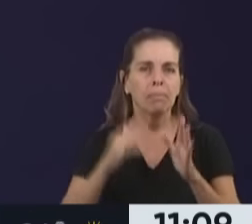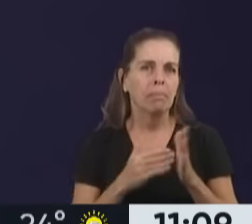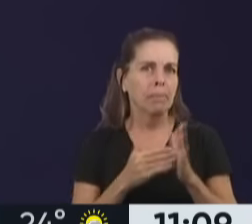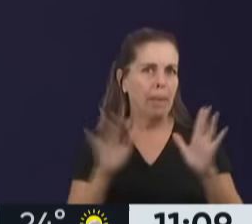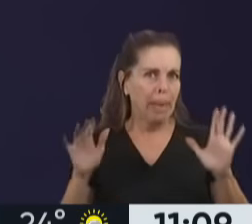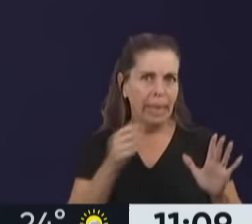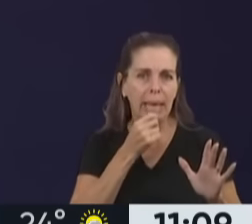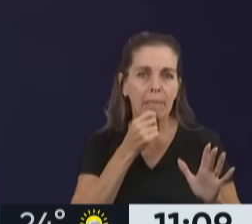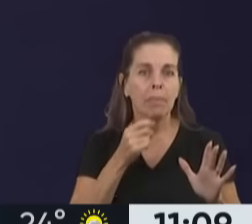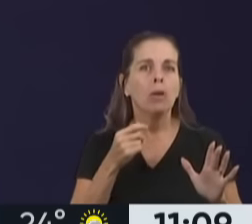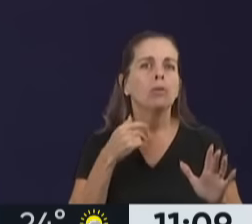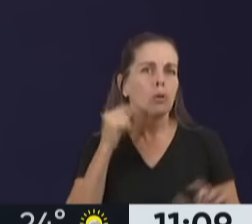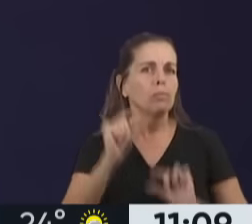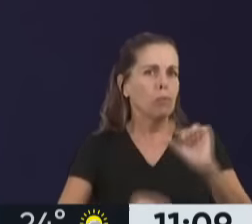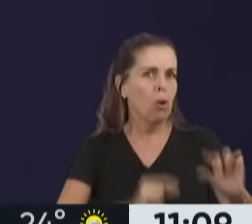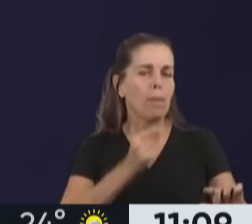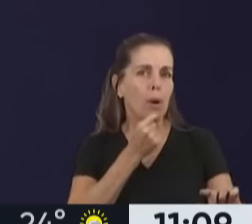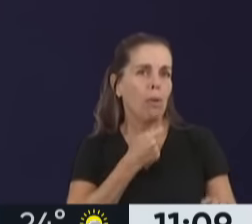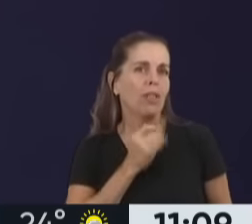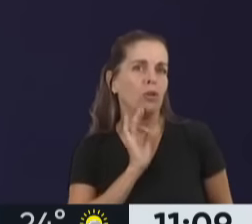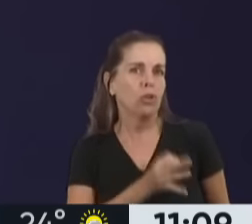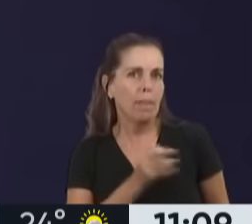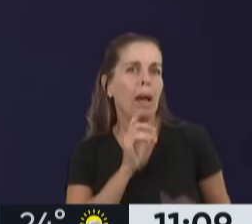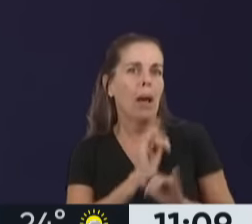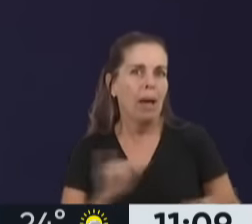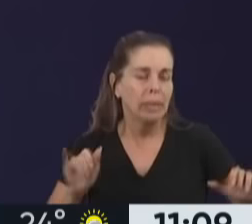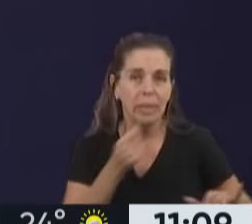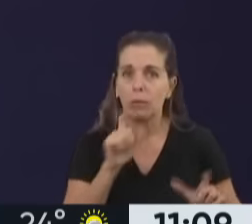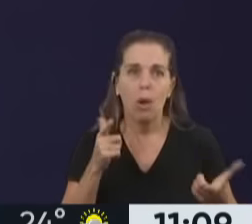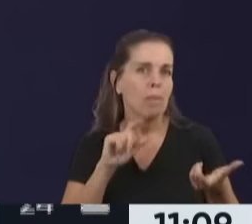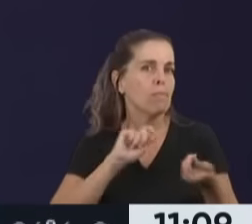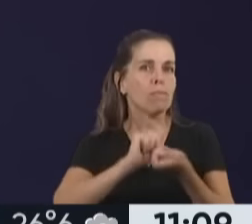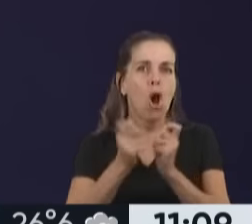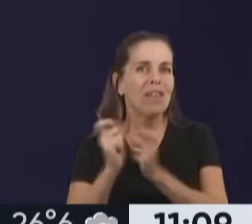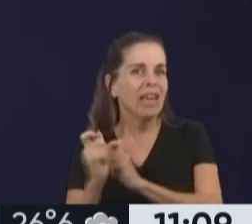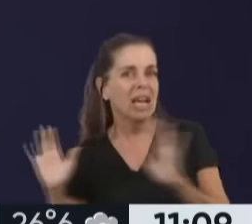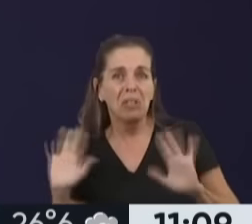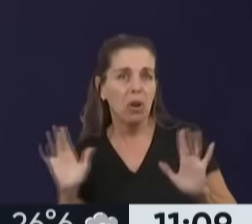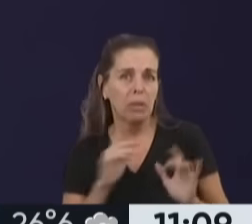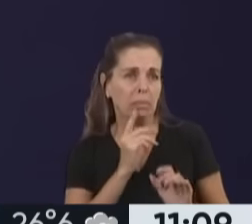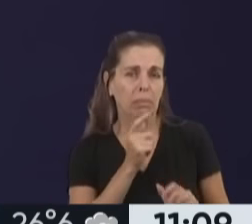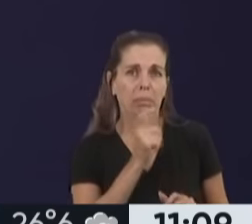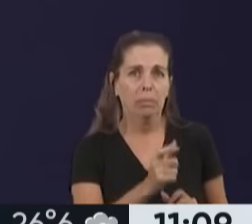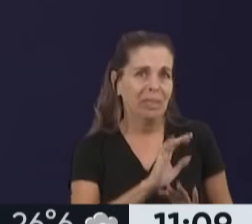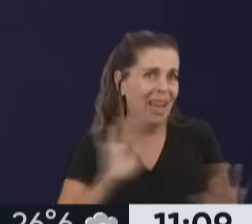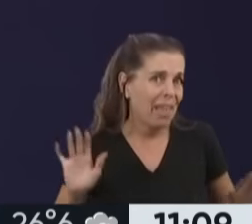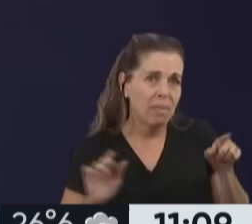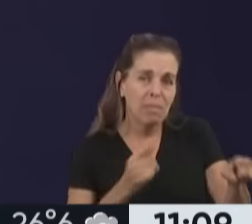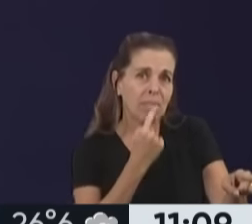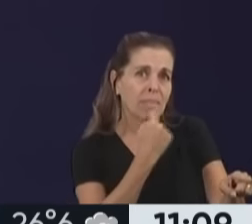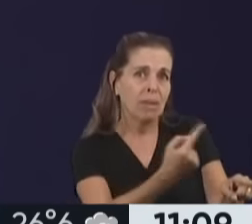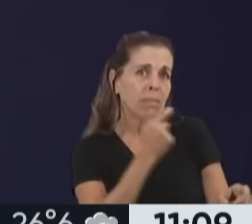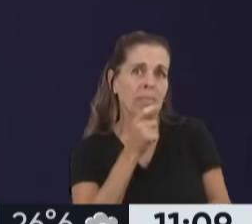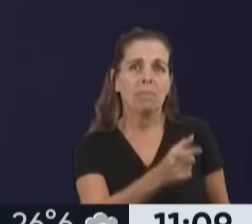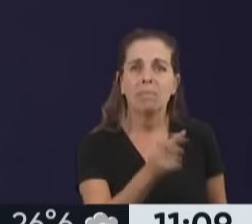o no Yo les voy a ir anticipando cuando no haya cambios ni nada previsto no no hay nada para decir en este caso no hay nada no hay nada